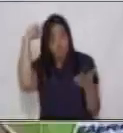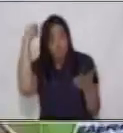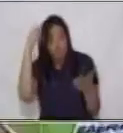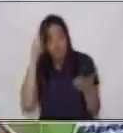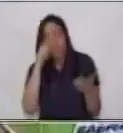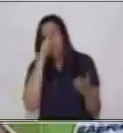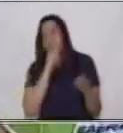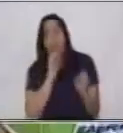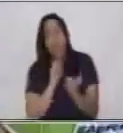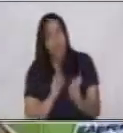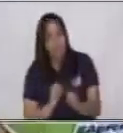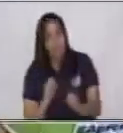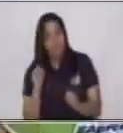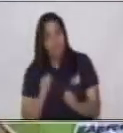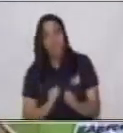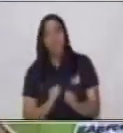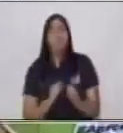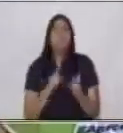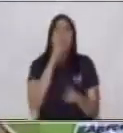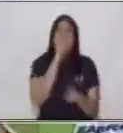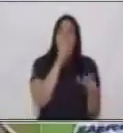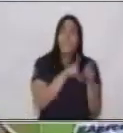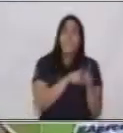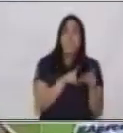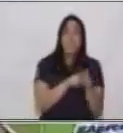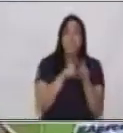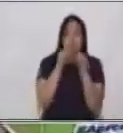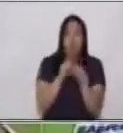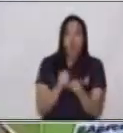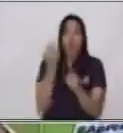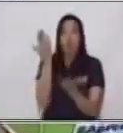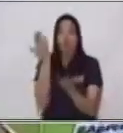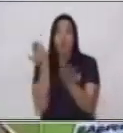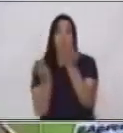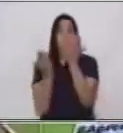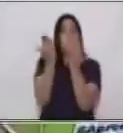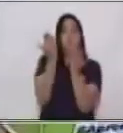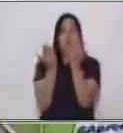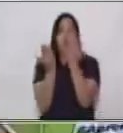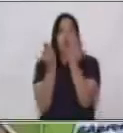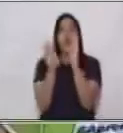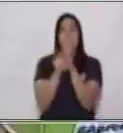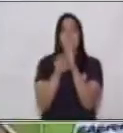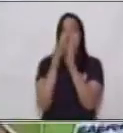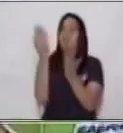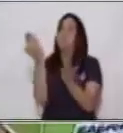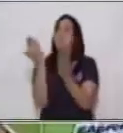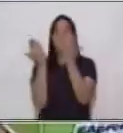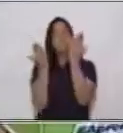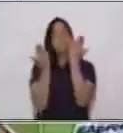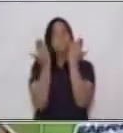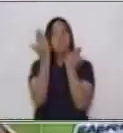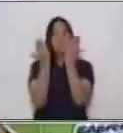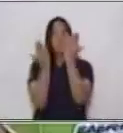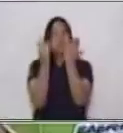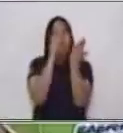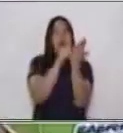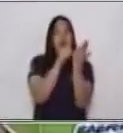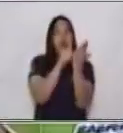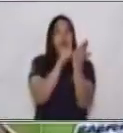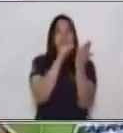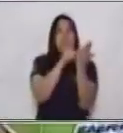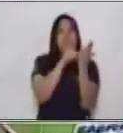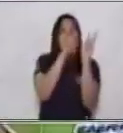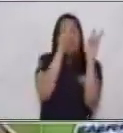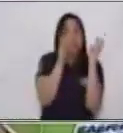resumen. Comparar. Debemos comparar si lo que mi resumen dice, el texto que yo redacté,